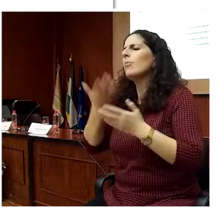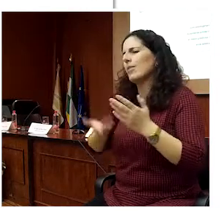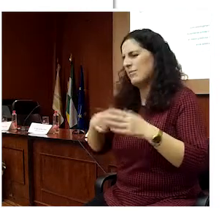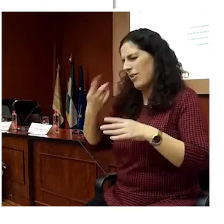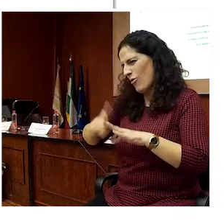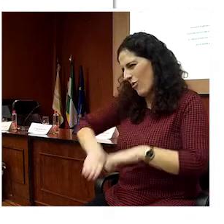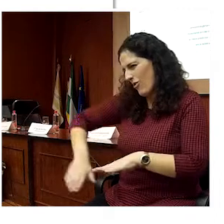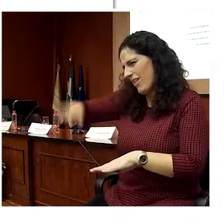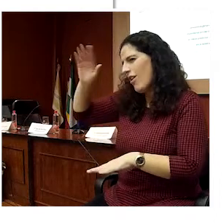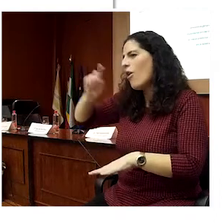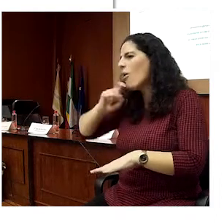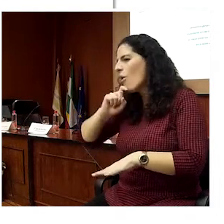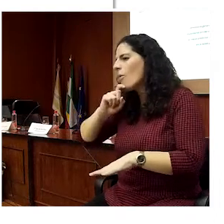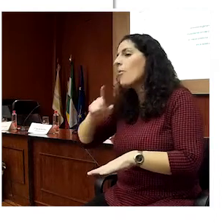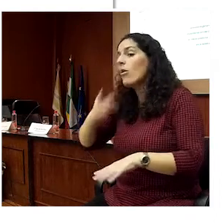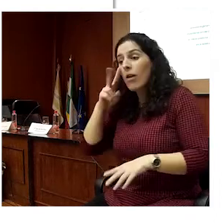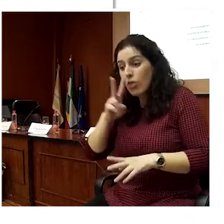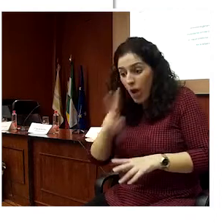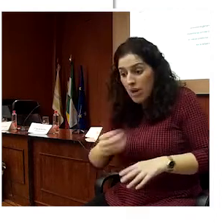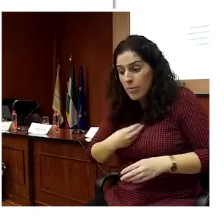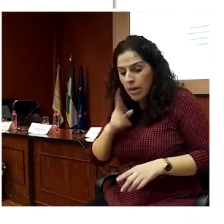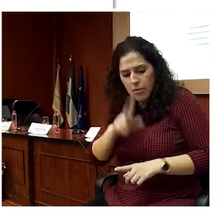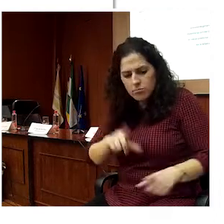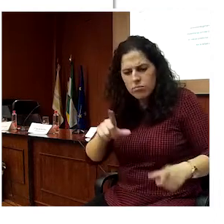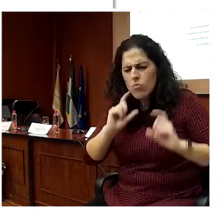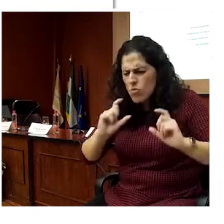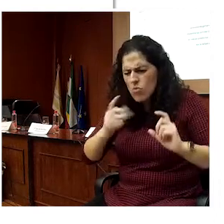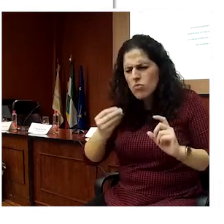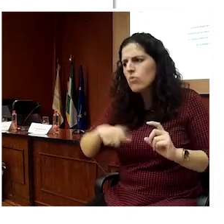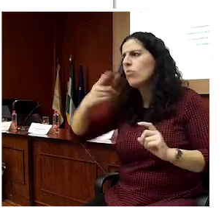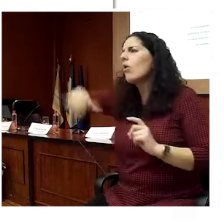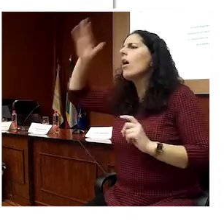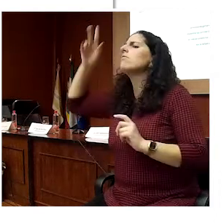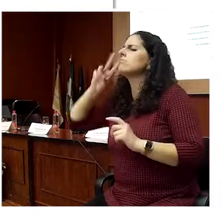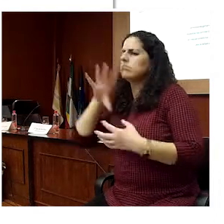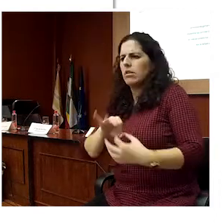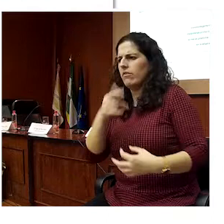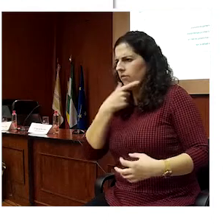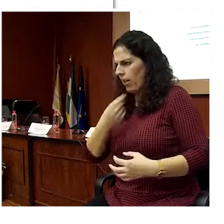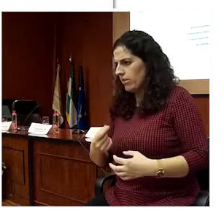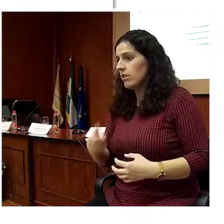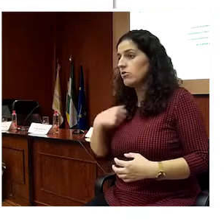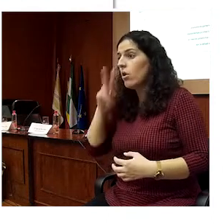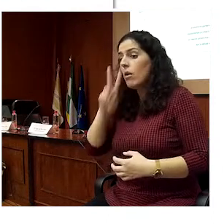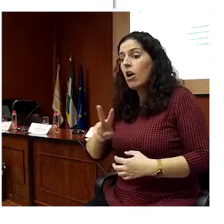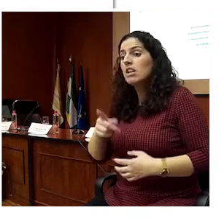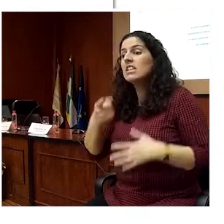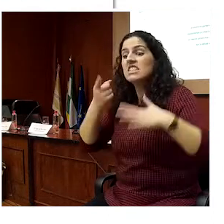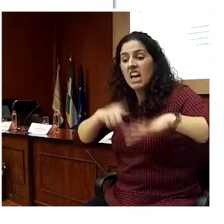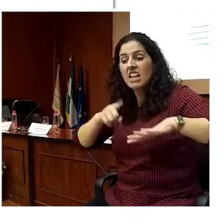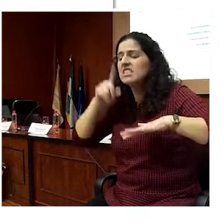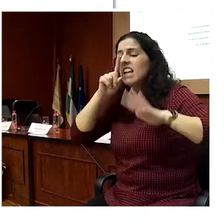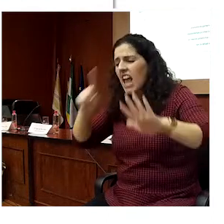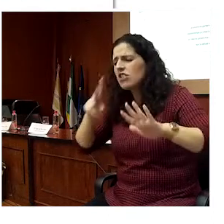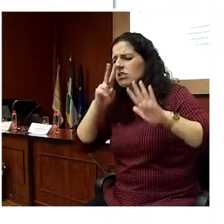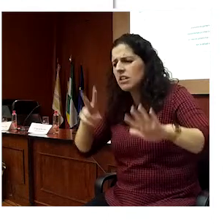establecer cómo va a ir en el futuro. Muchas veces somos capaces de detectar a un niño con sobrepeso cuando tiene 6 o 7